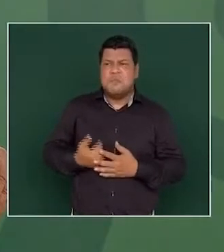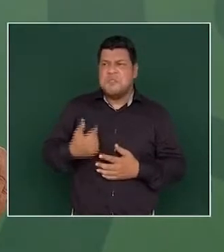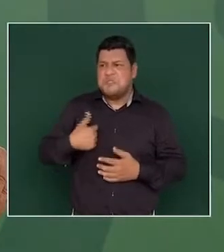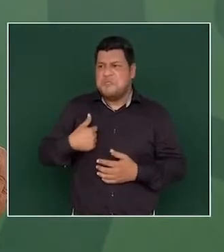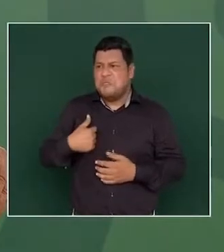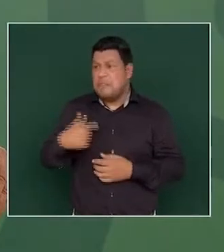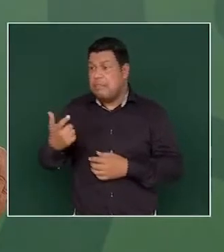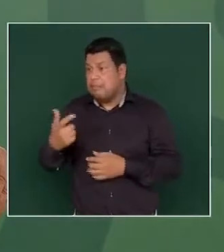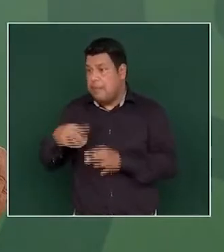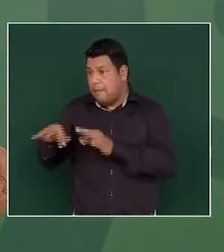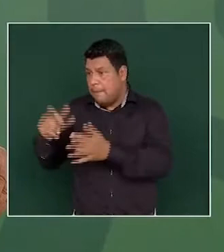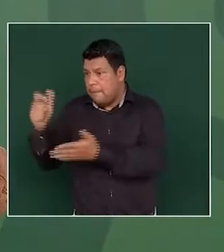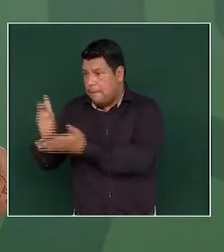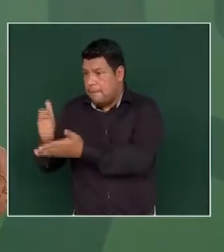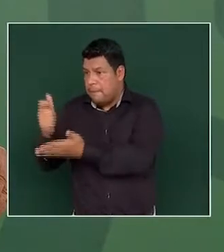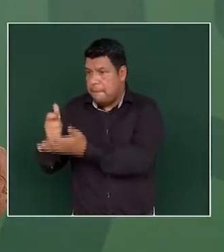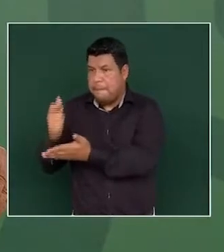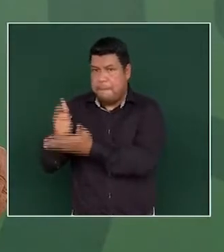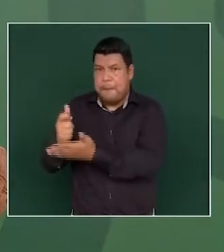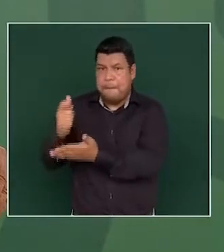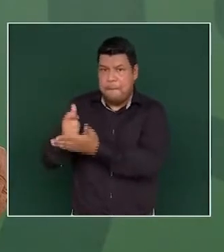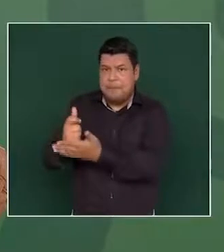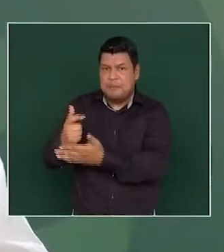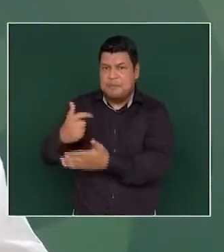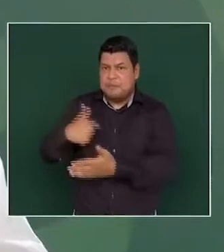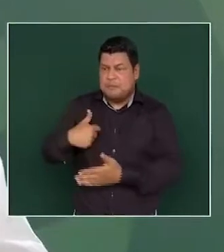utilizar la nómina